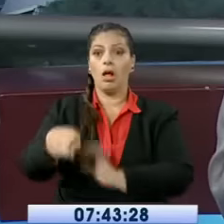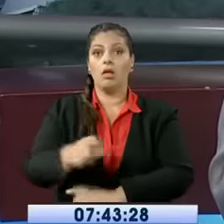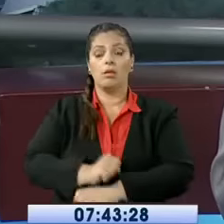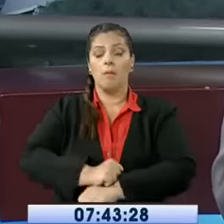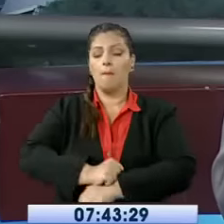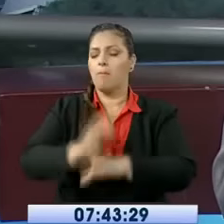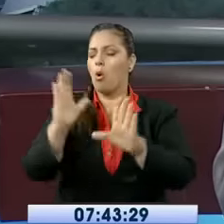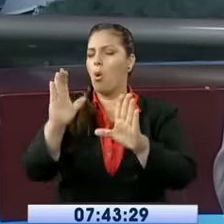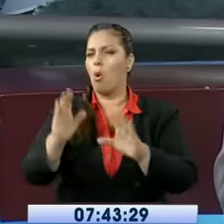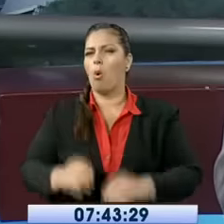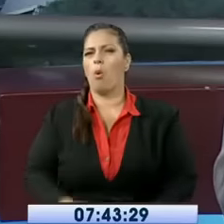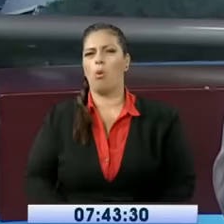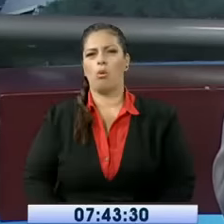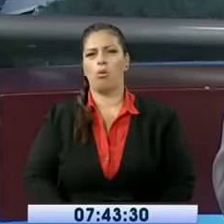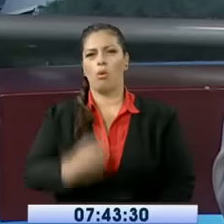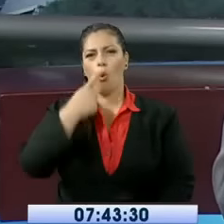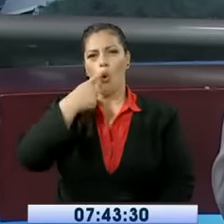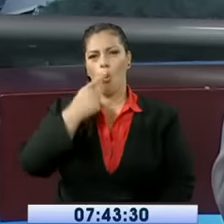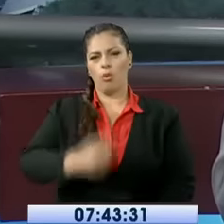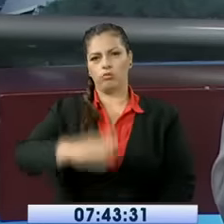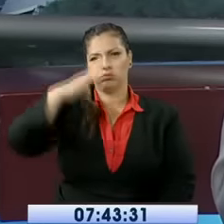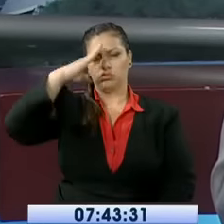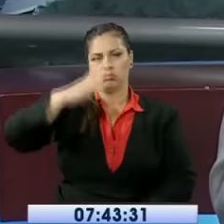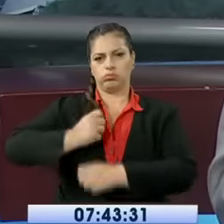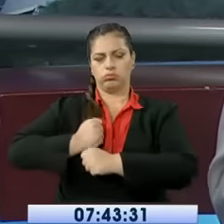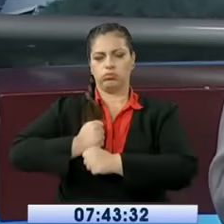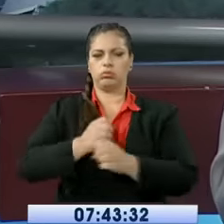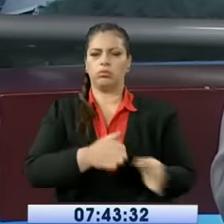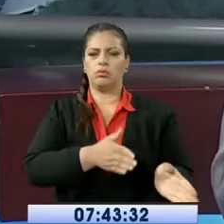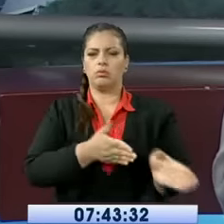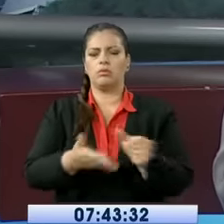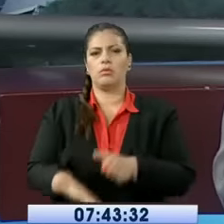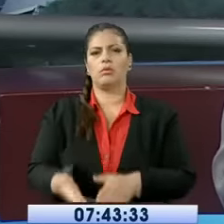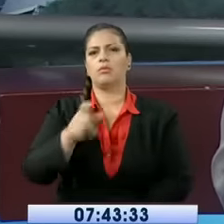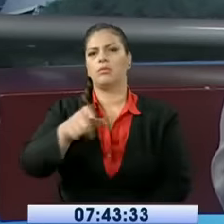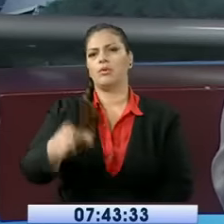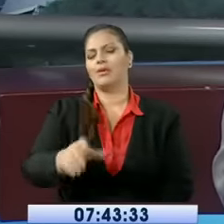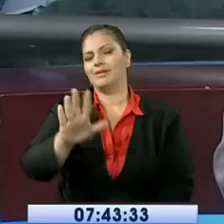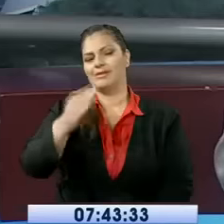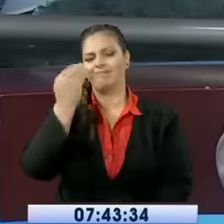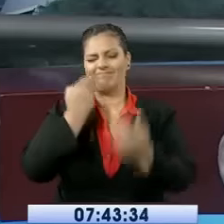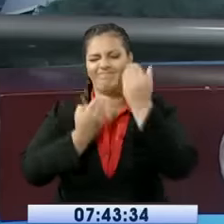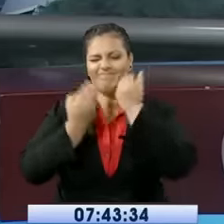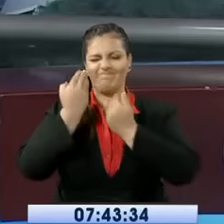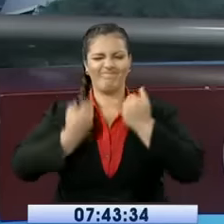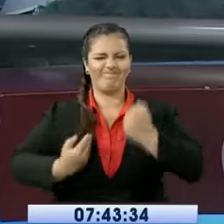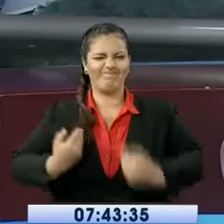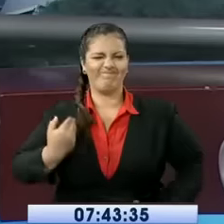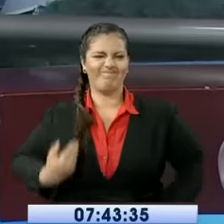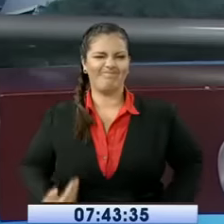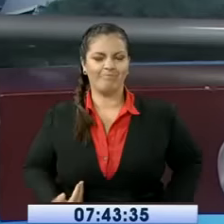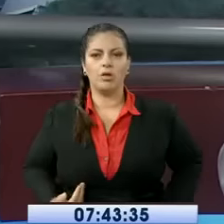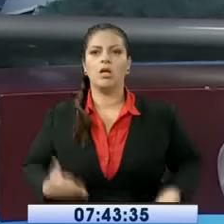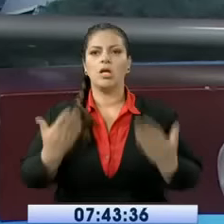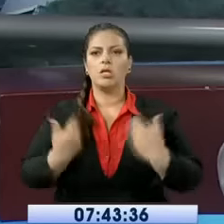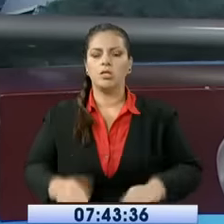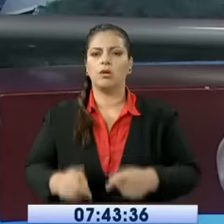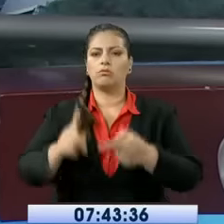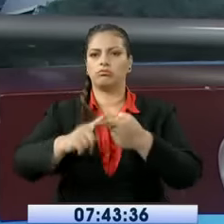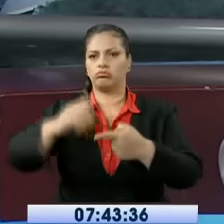Militar Patria en la Tacunga, provincia de Cotopaxi. Una junta investigadora conformada por miembros de las tres ramas de las Fuerzas